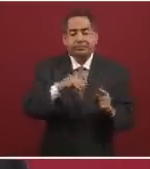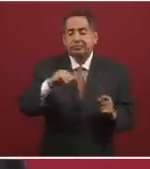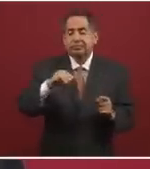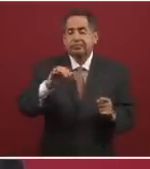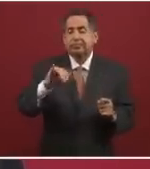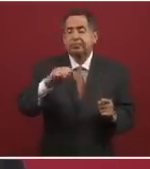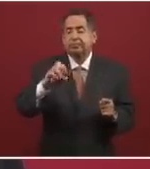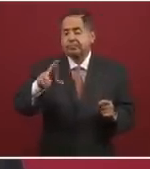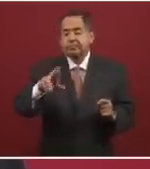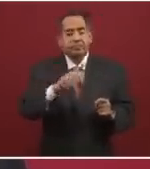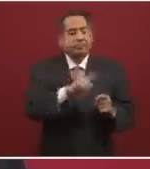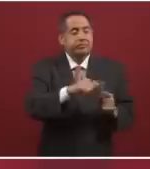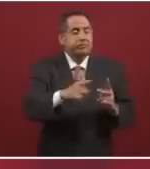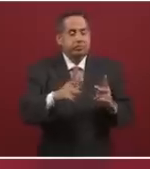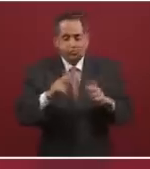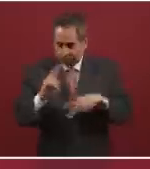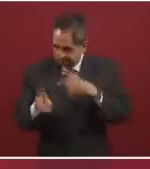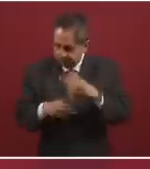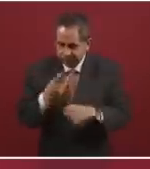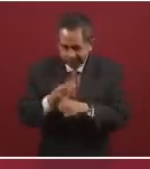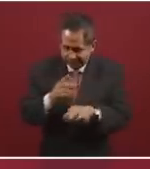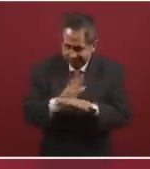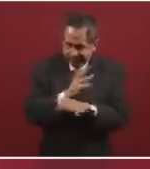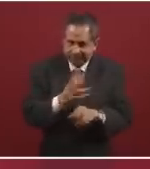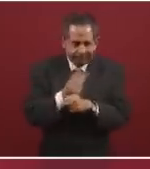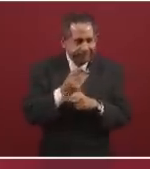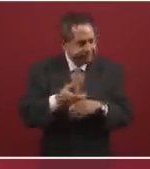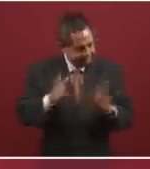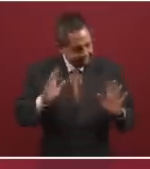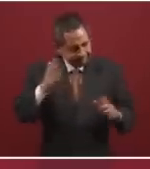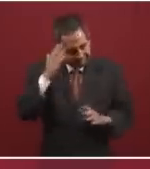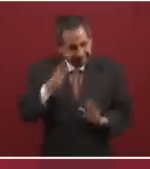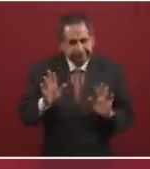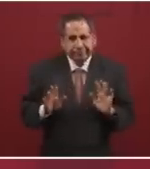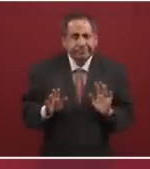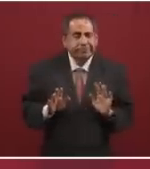casos se va a arreglar. O sea,